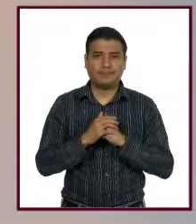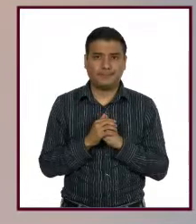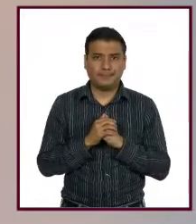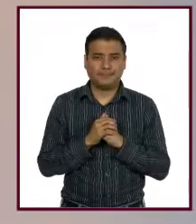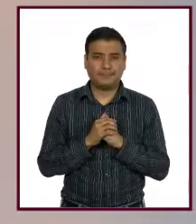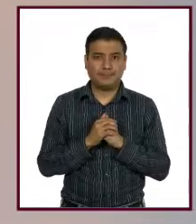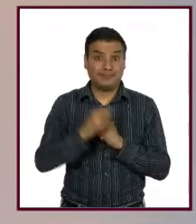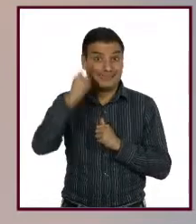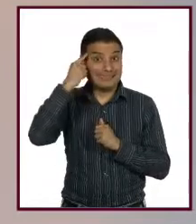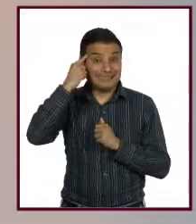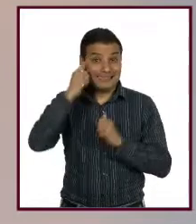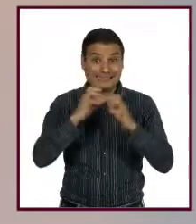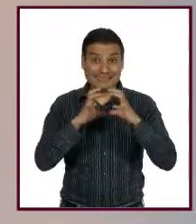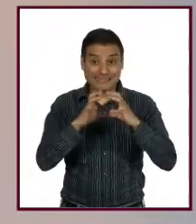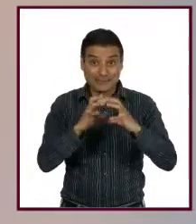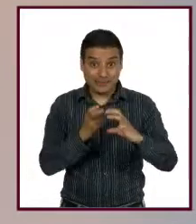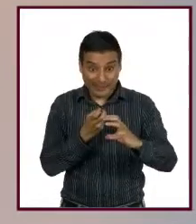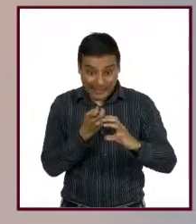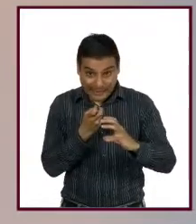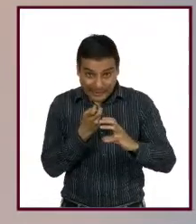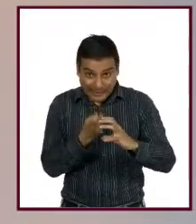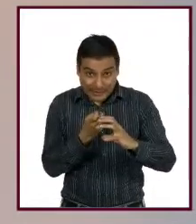se genera esta nueva,